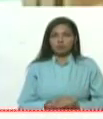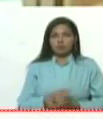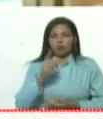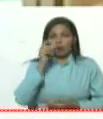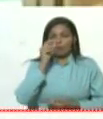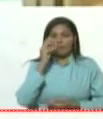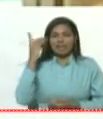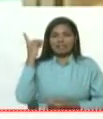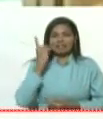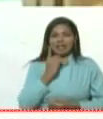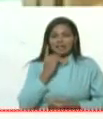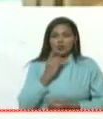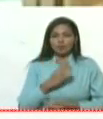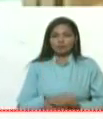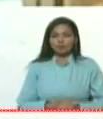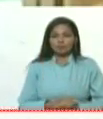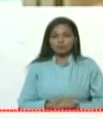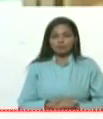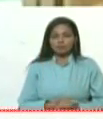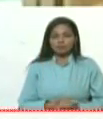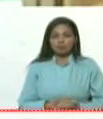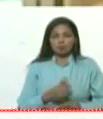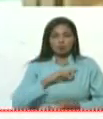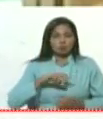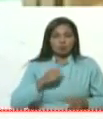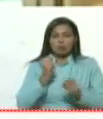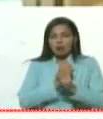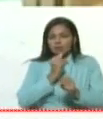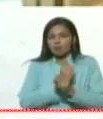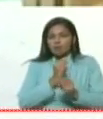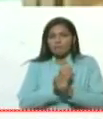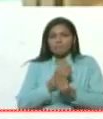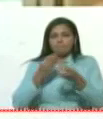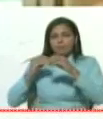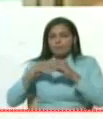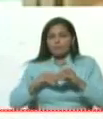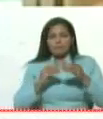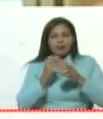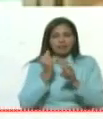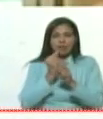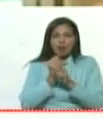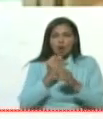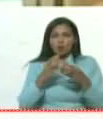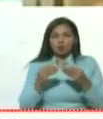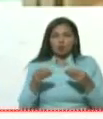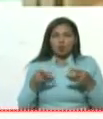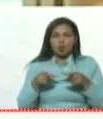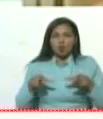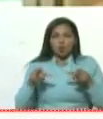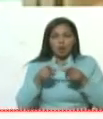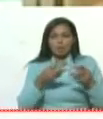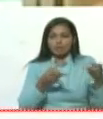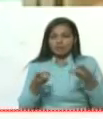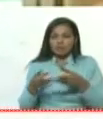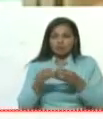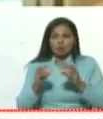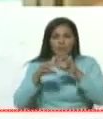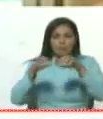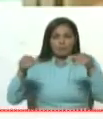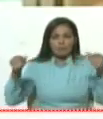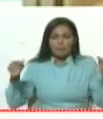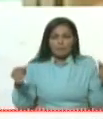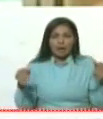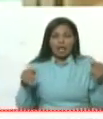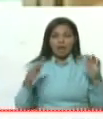Vivas. No parábamos de trabajar, consultas públicas, lanzamos un camión para recibir las consultas, no existían las